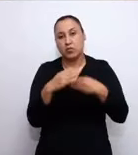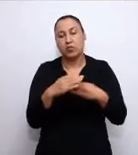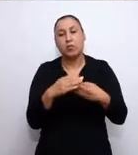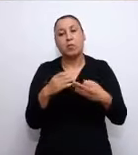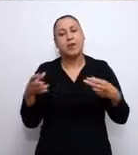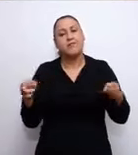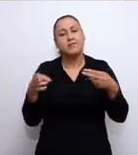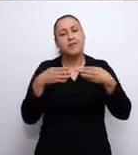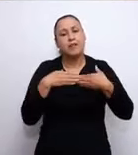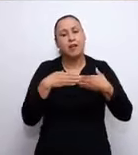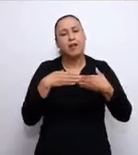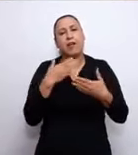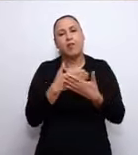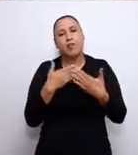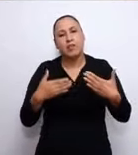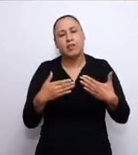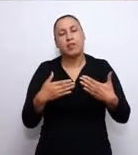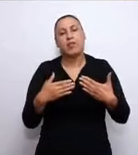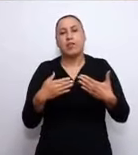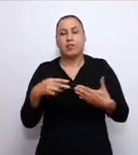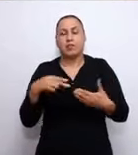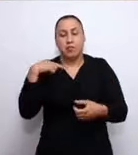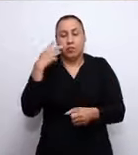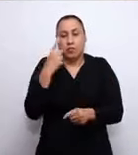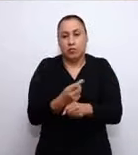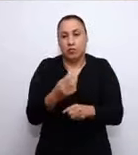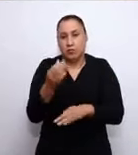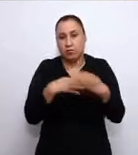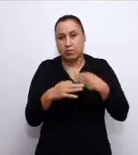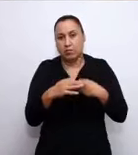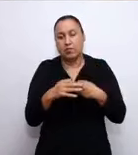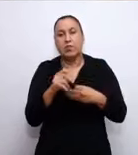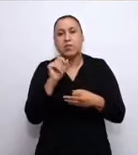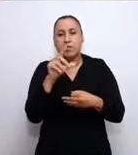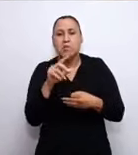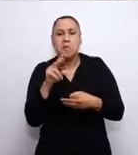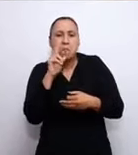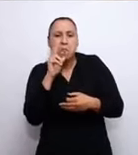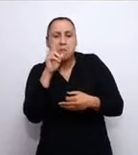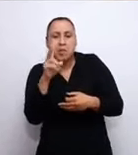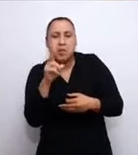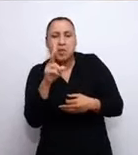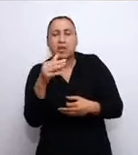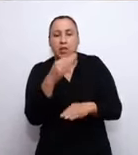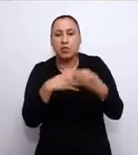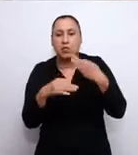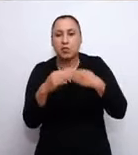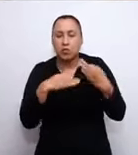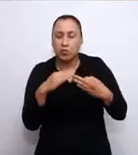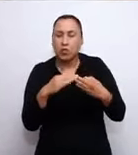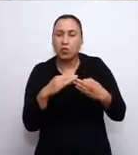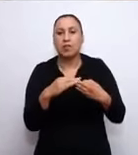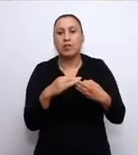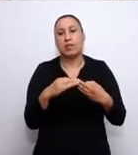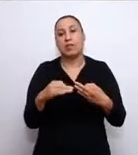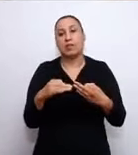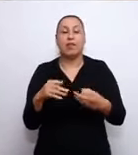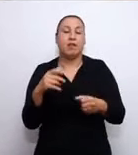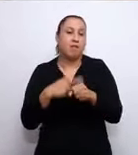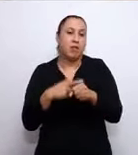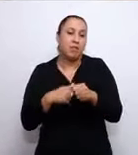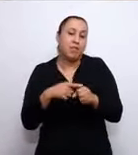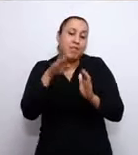suspender temporalmente actividades de forma voluntaria y así contribuir a la mitigación de la dispersión comunitaria del